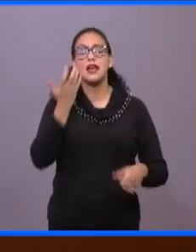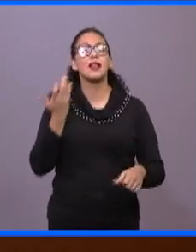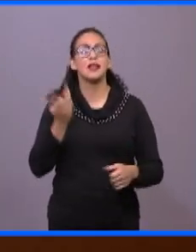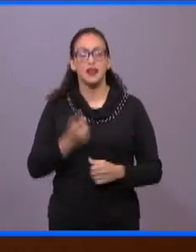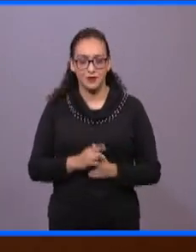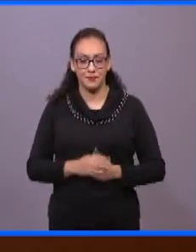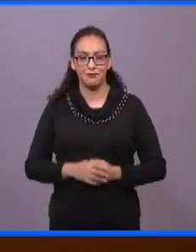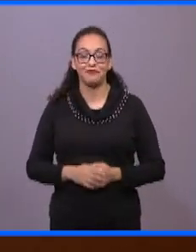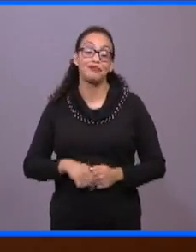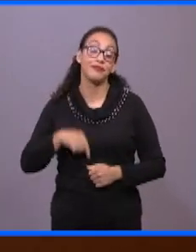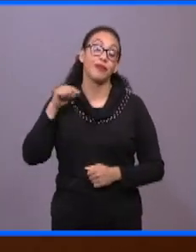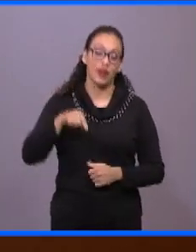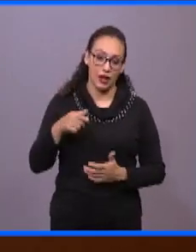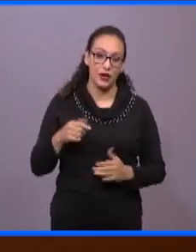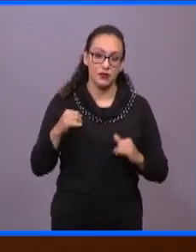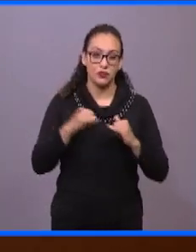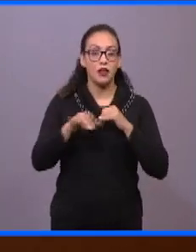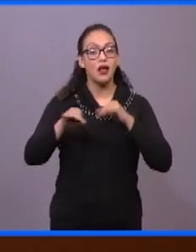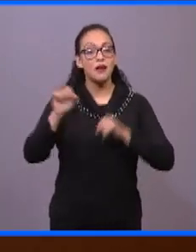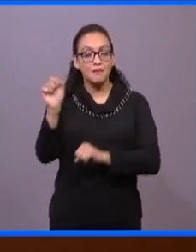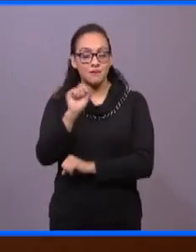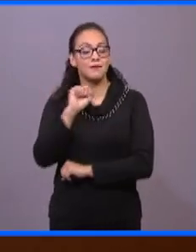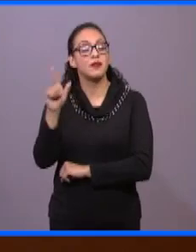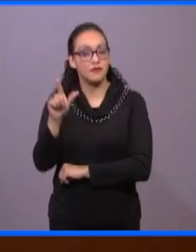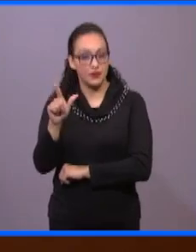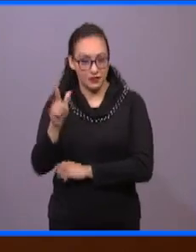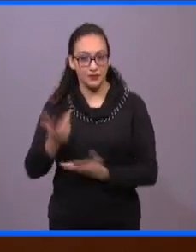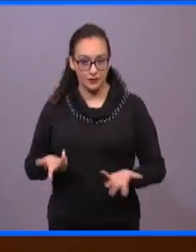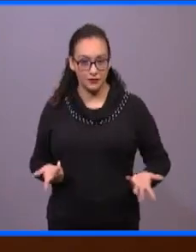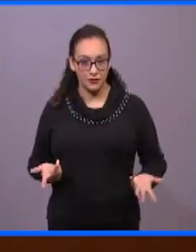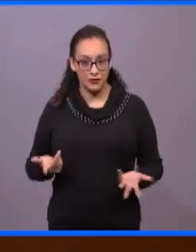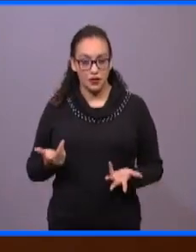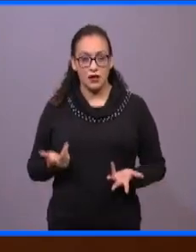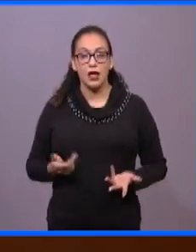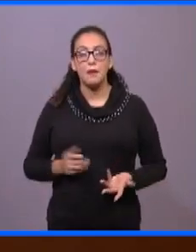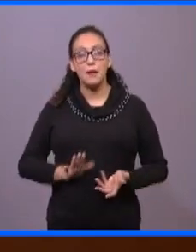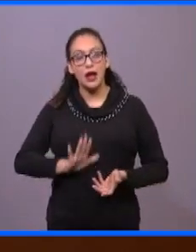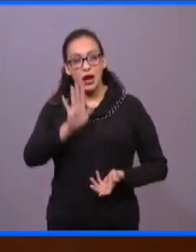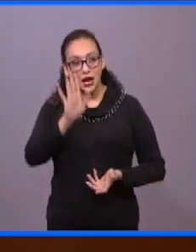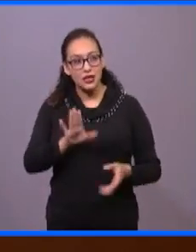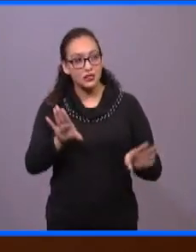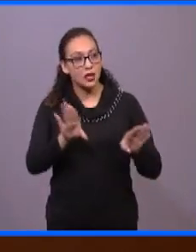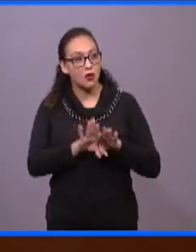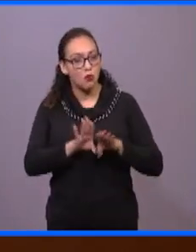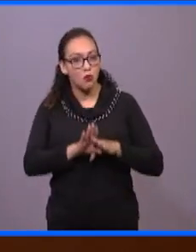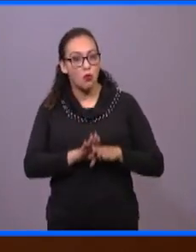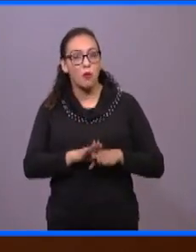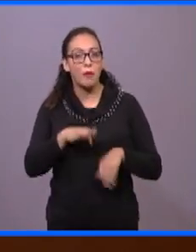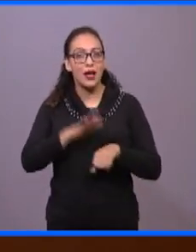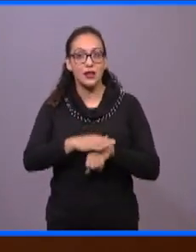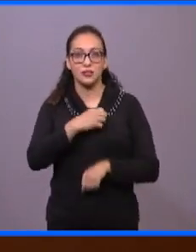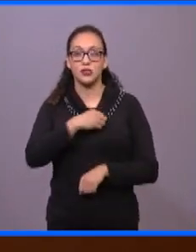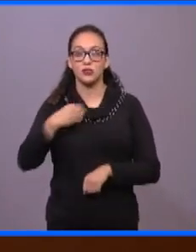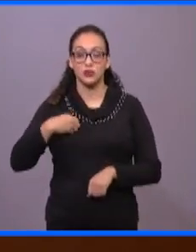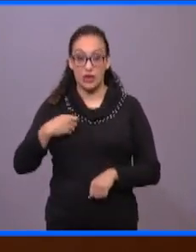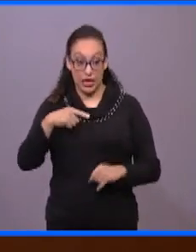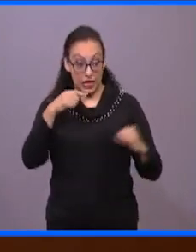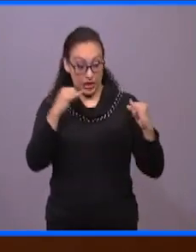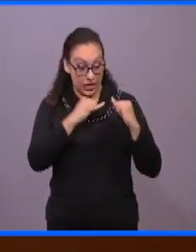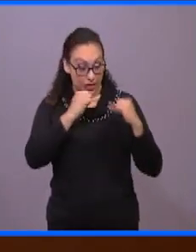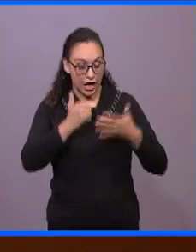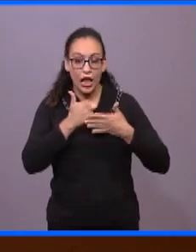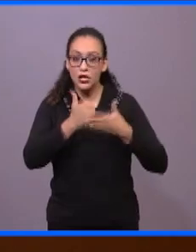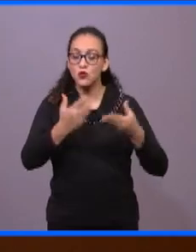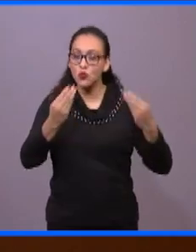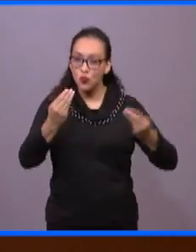es un poco un estándar de calidad. Si hay algo similar a una colegiación obligatoria en este país, creo que es la Defensoría